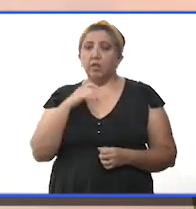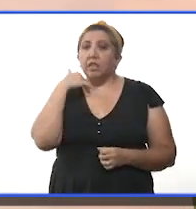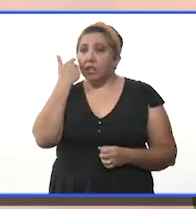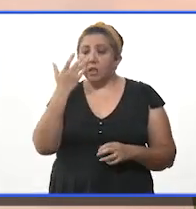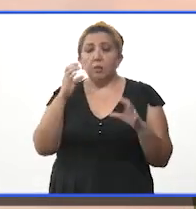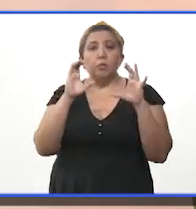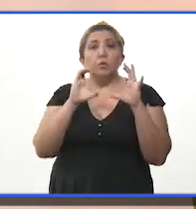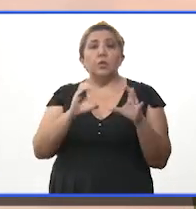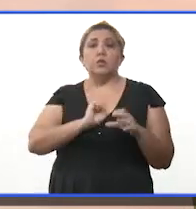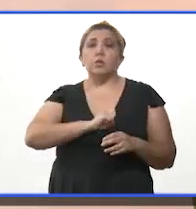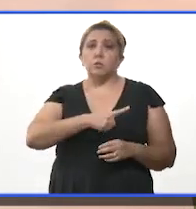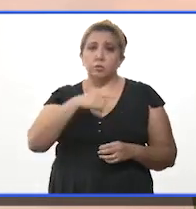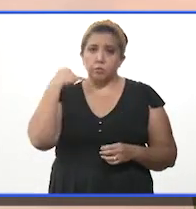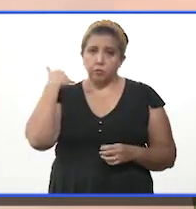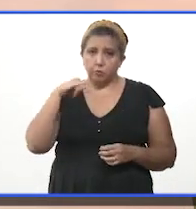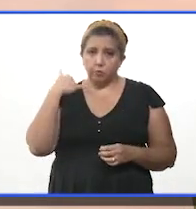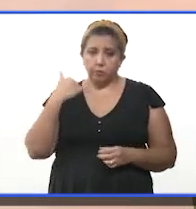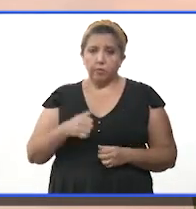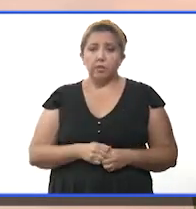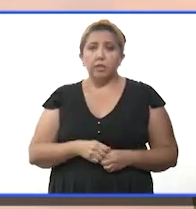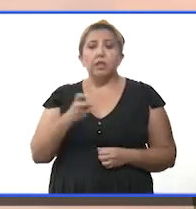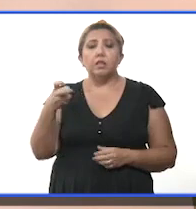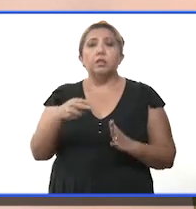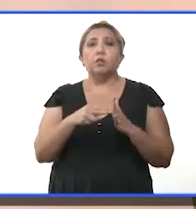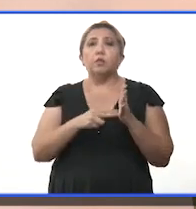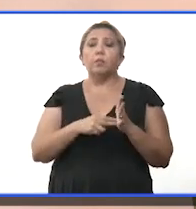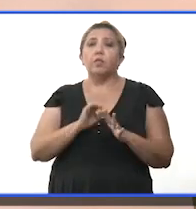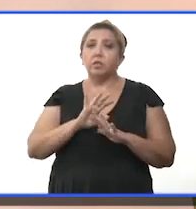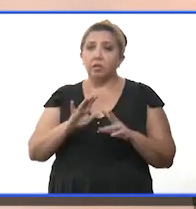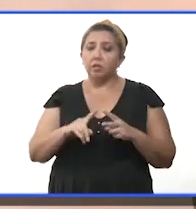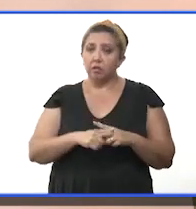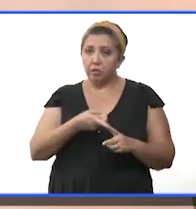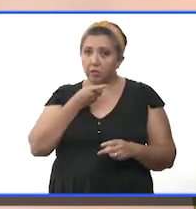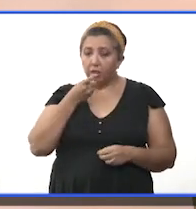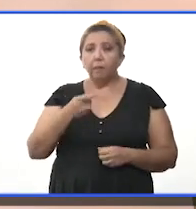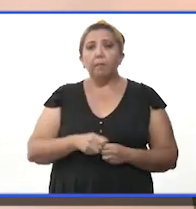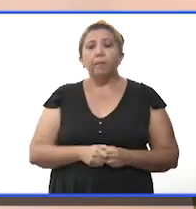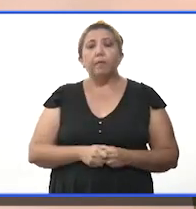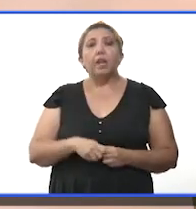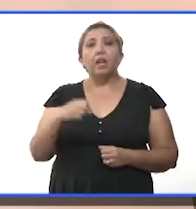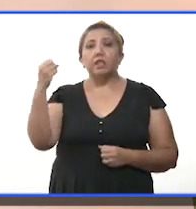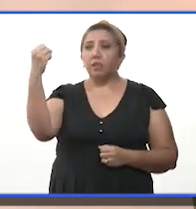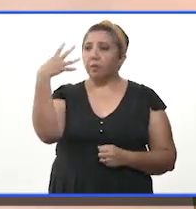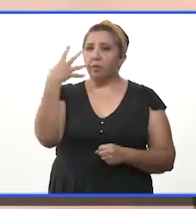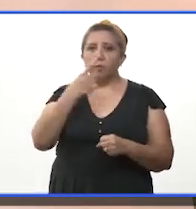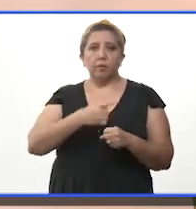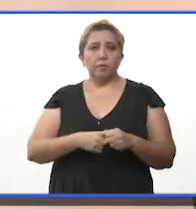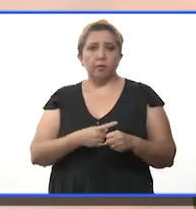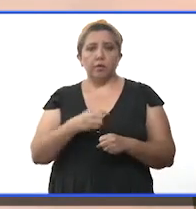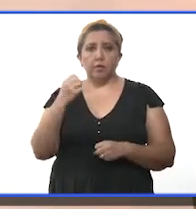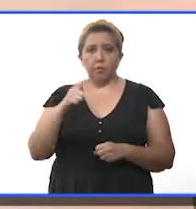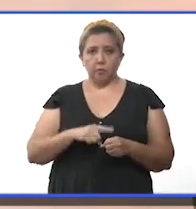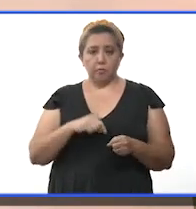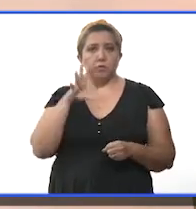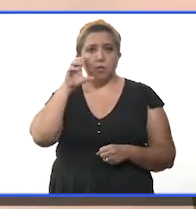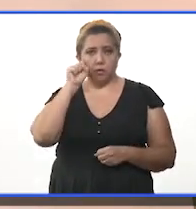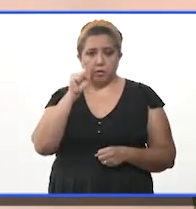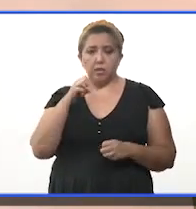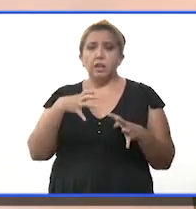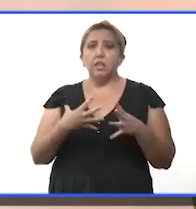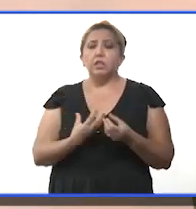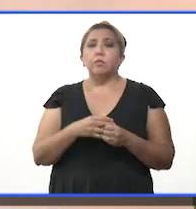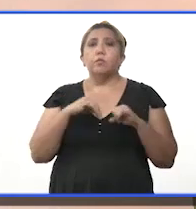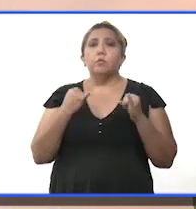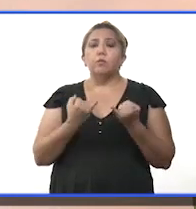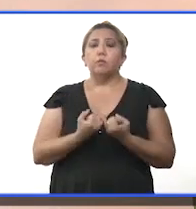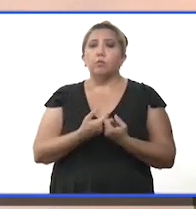es proteger la salud de los yucatecos. Esas medidas ya en marcha corresponden precisamente al semáforo epidemiológico naranja. Estamos junto